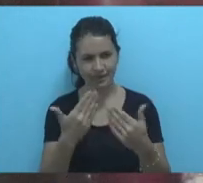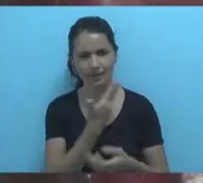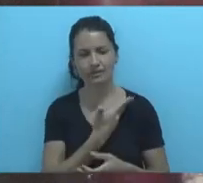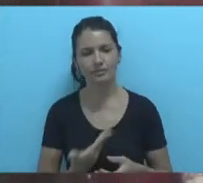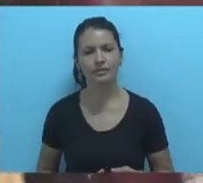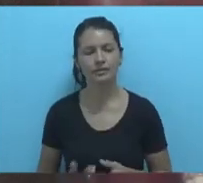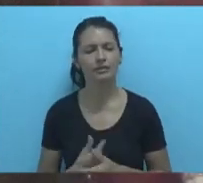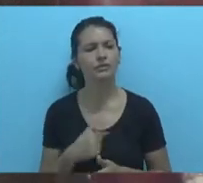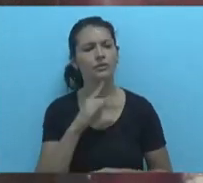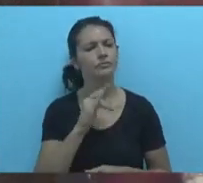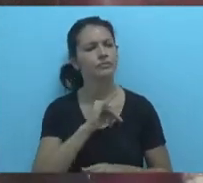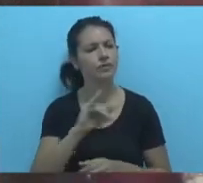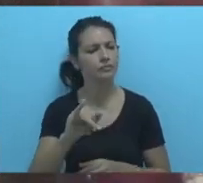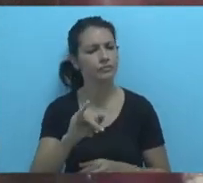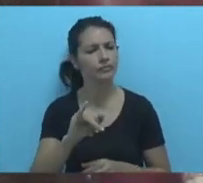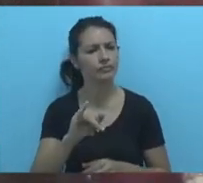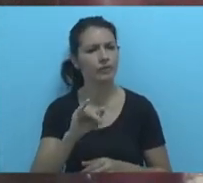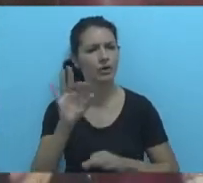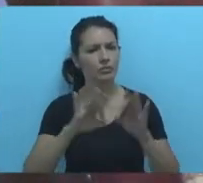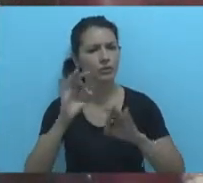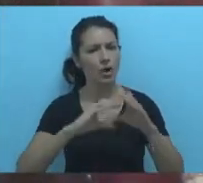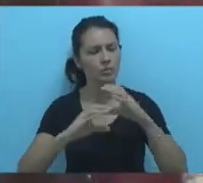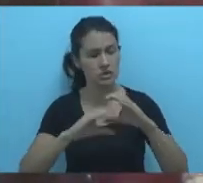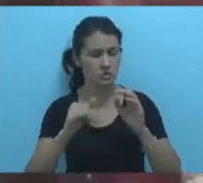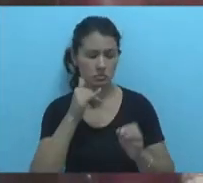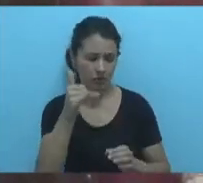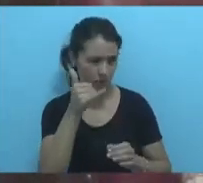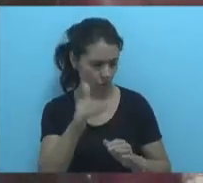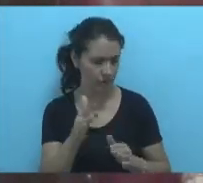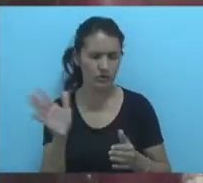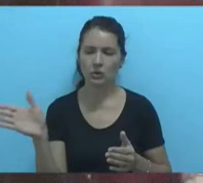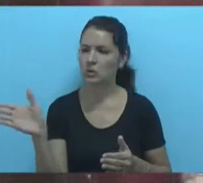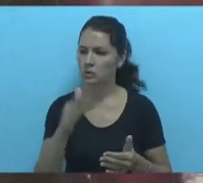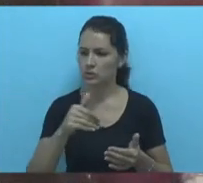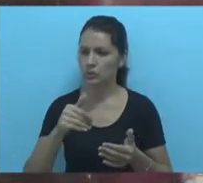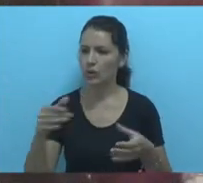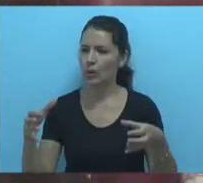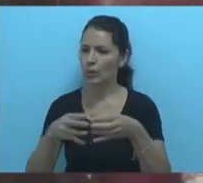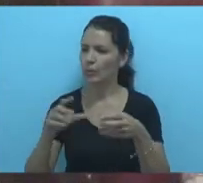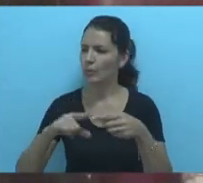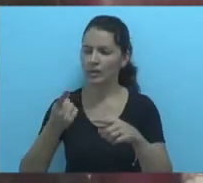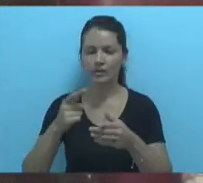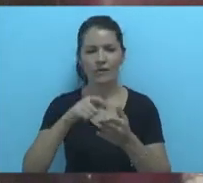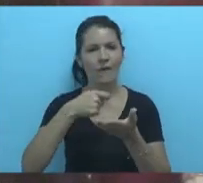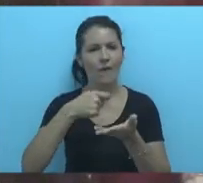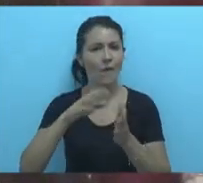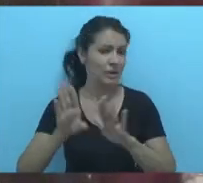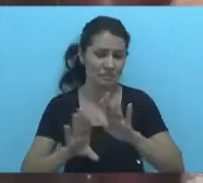Para argumentar este proyecto de comunicación que lleva la firma de los diputados del